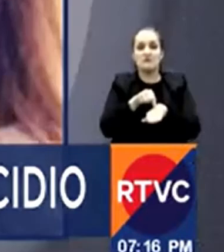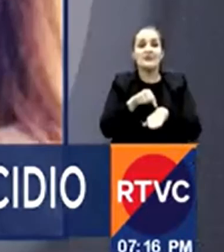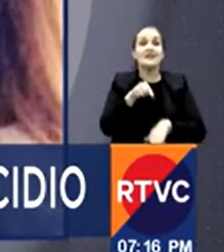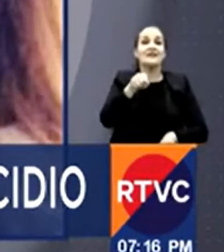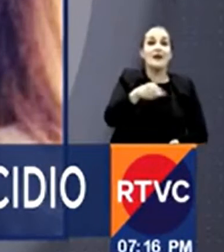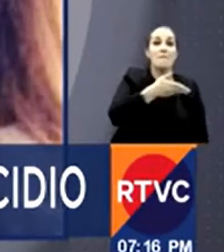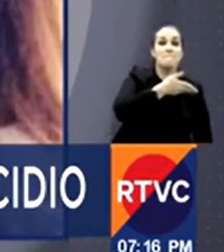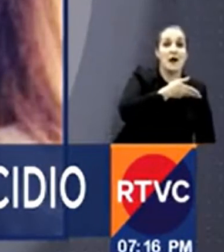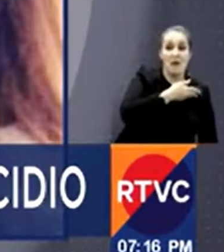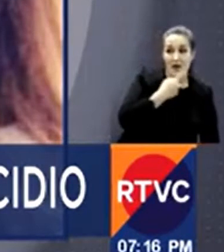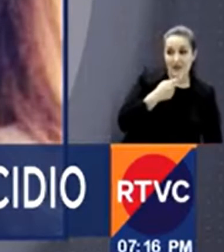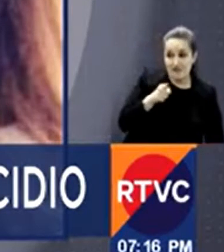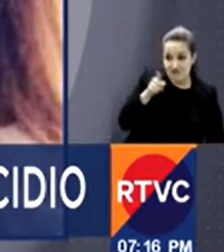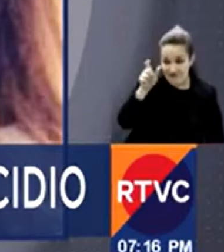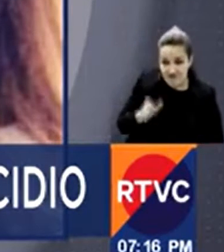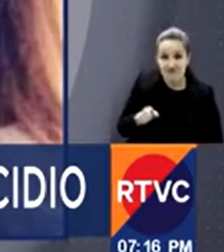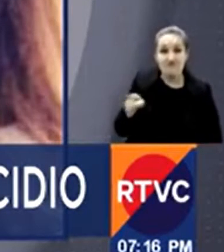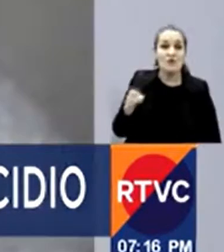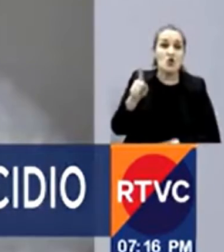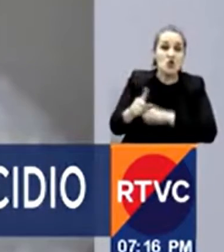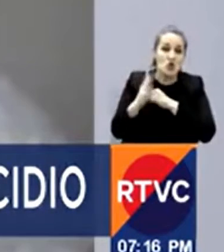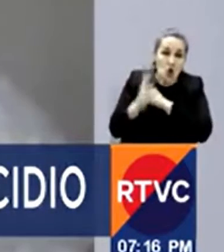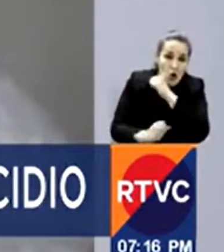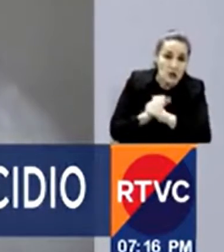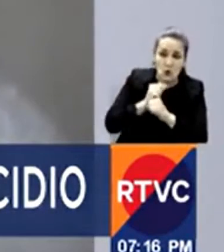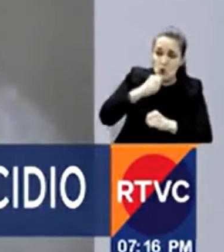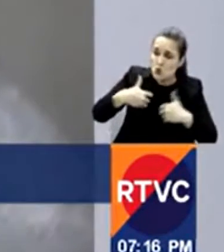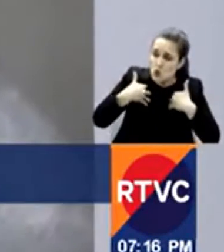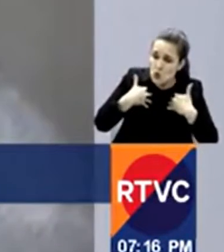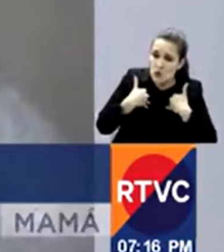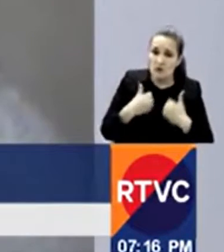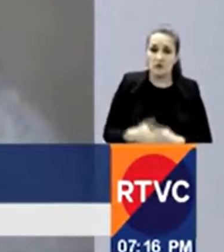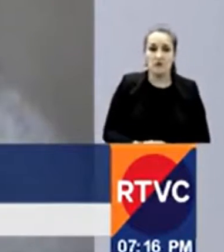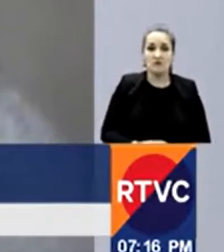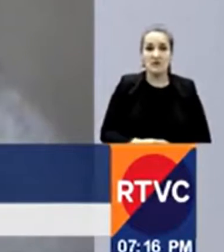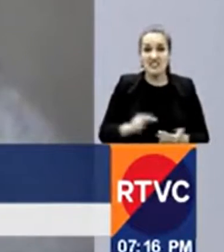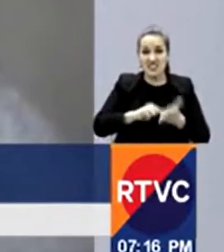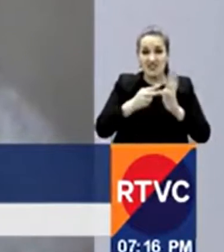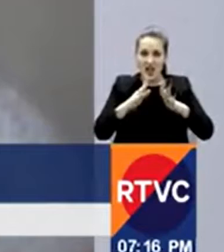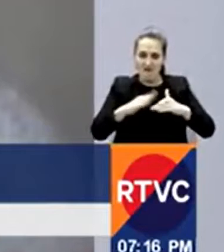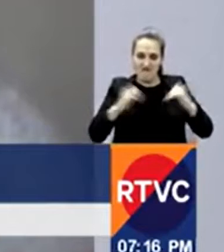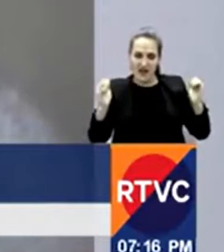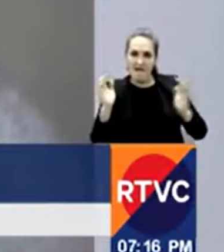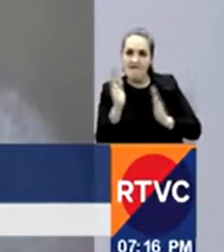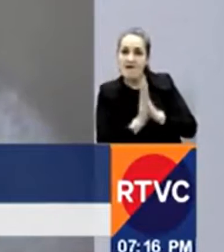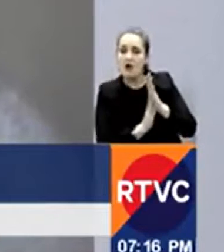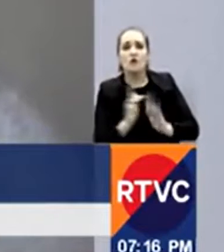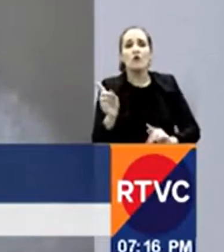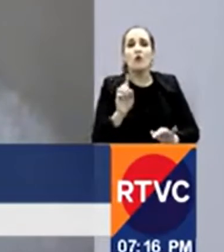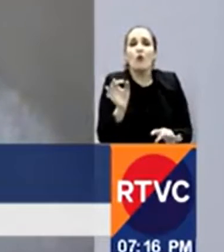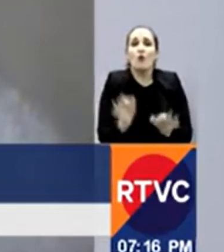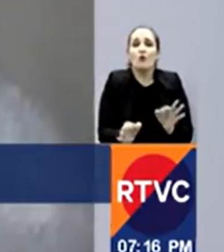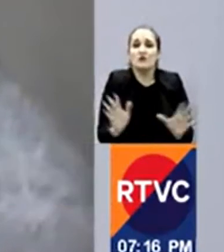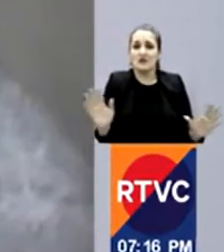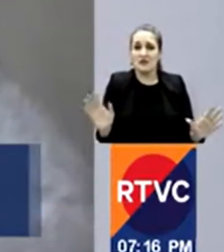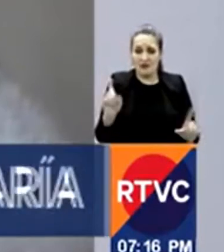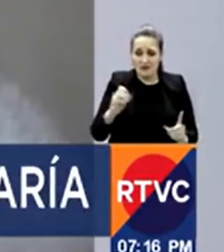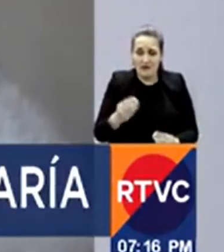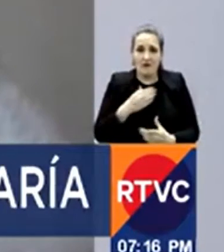Ana, afirmó que han sido 2 años de angustia. Esto no es venganza, es justicia, es la búsqueda de la justicia.